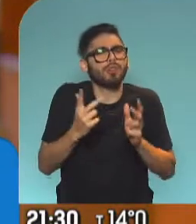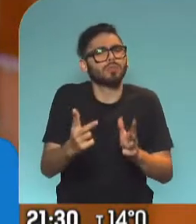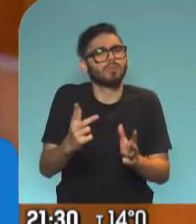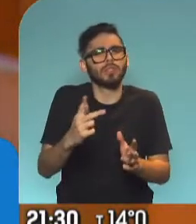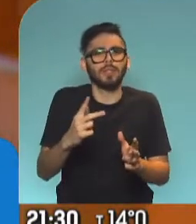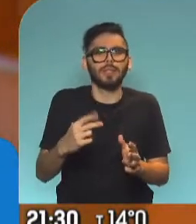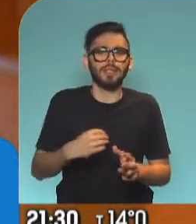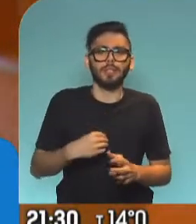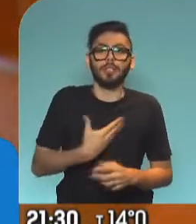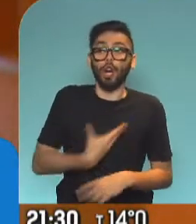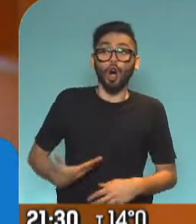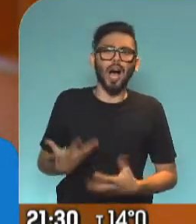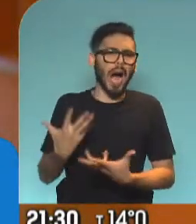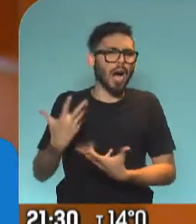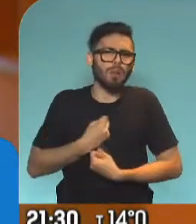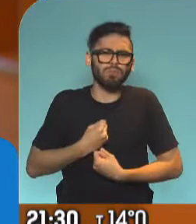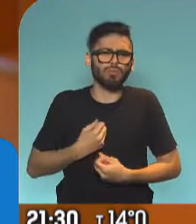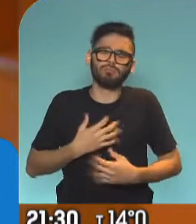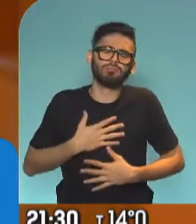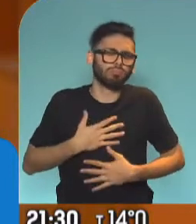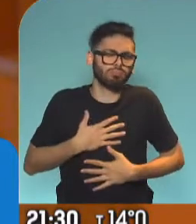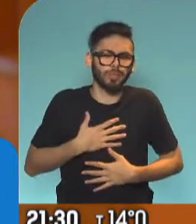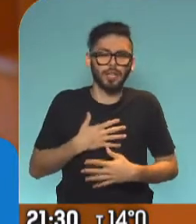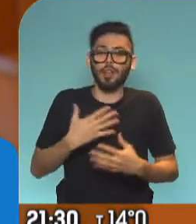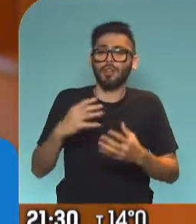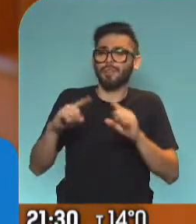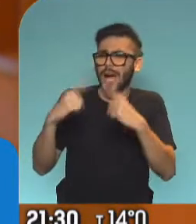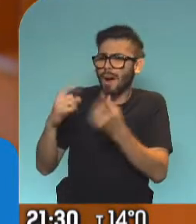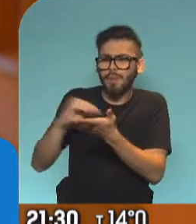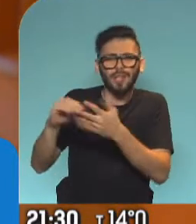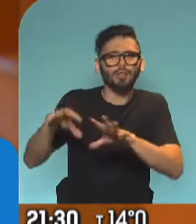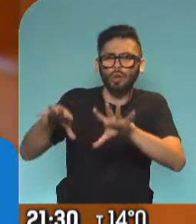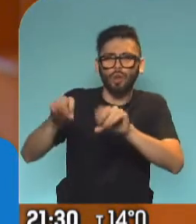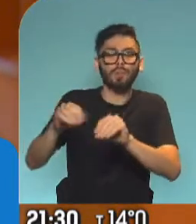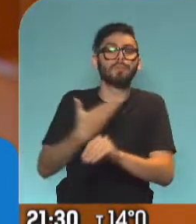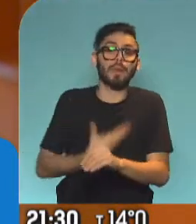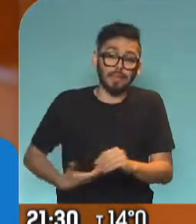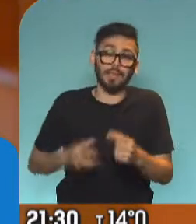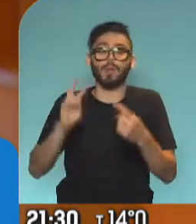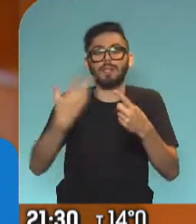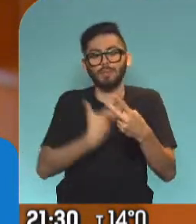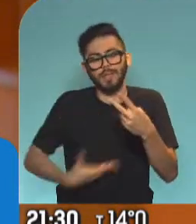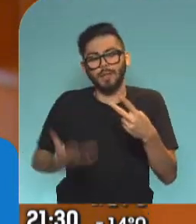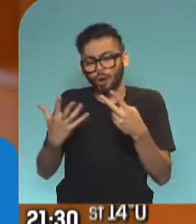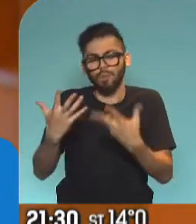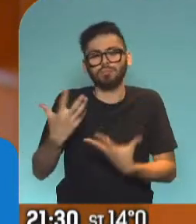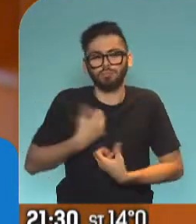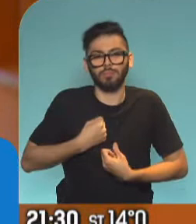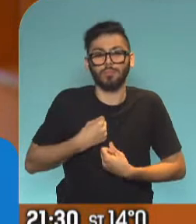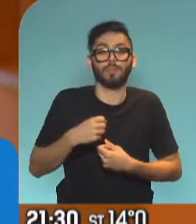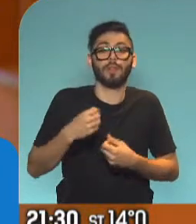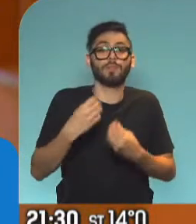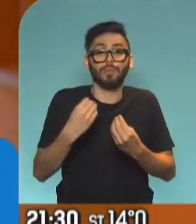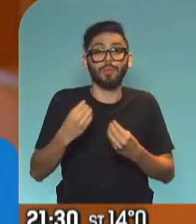todo el apoyo del gobierno en este de todo el gabinete y fundamentalmente del presidente y la vicepresidenta en esta actividad, porque